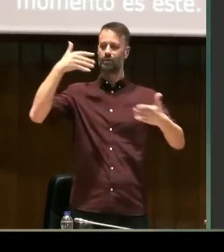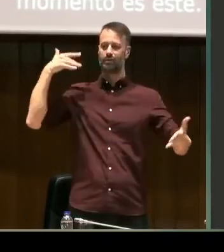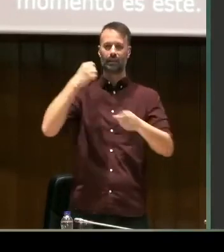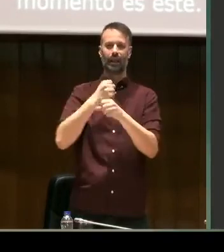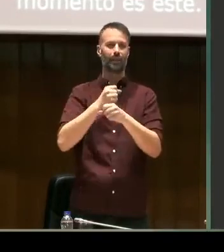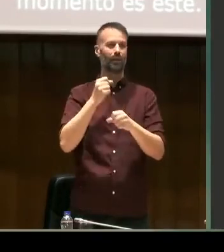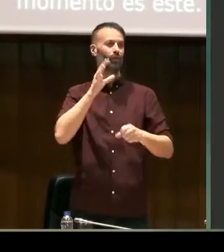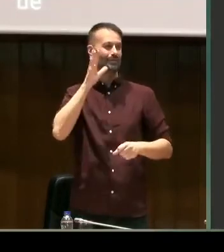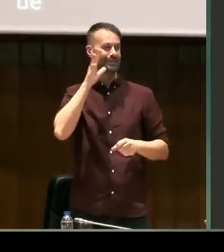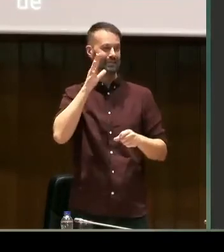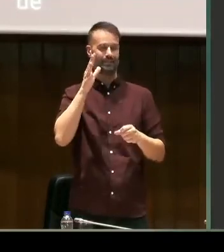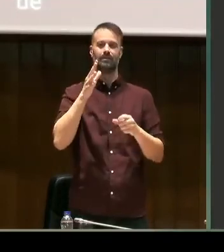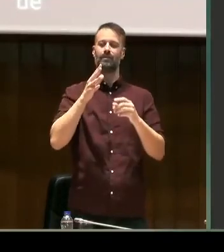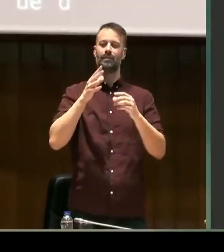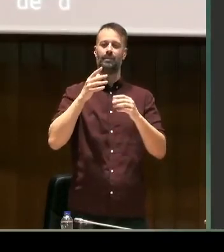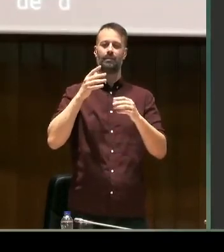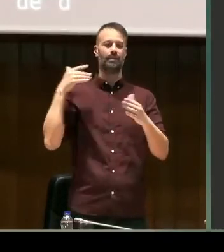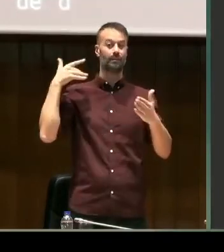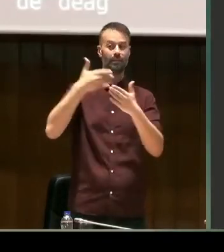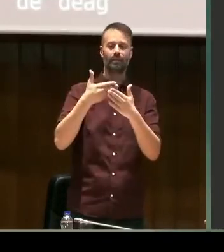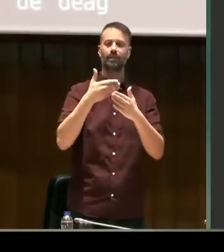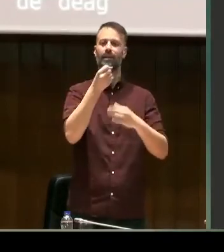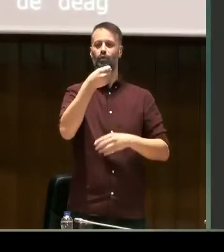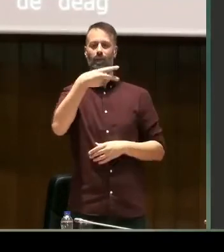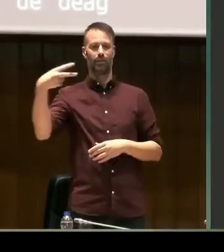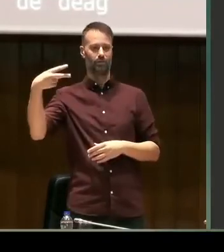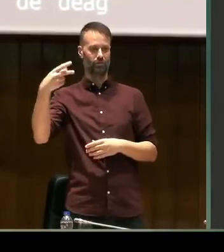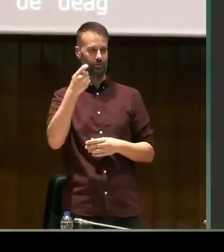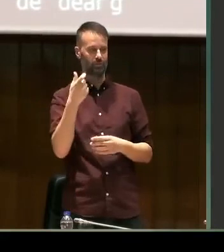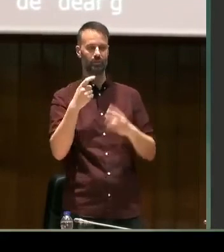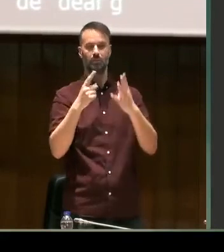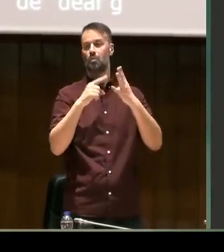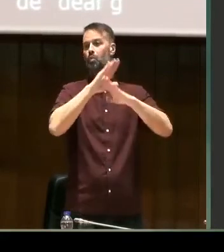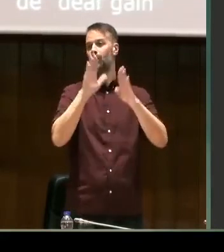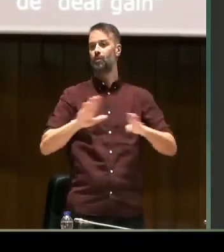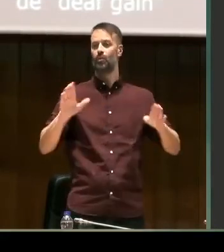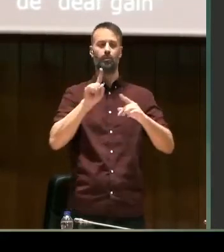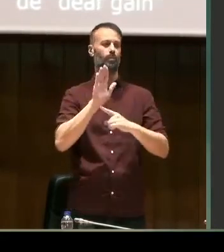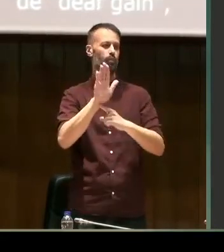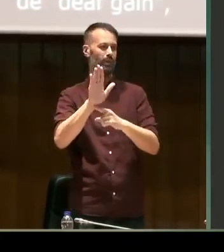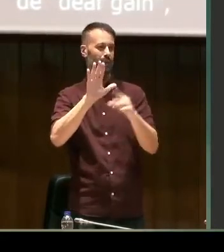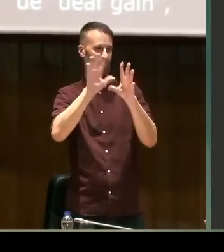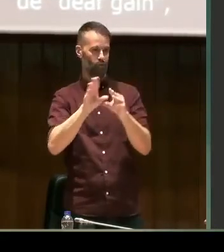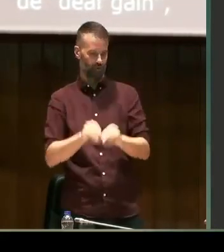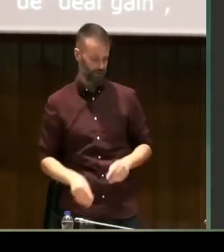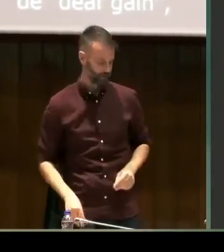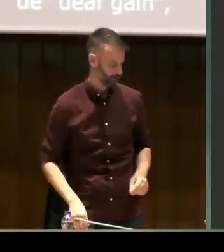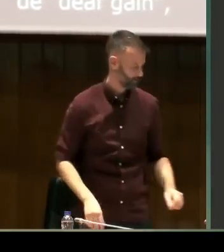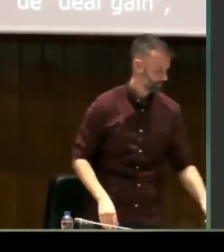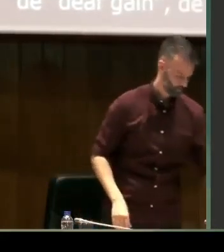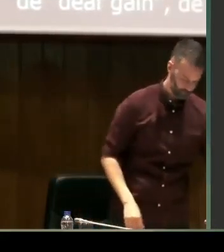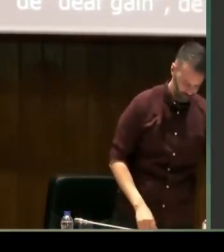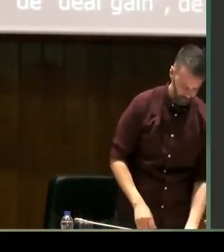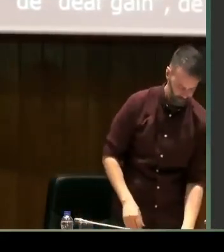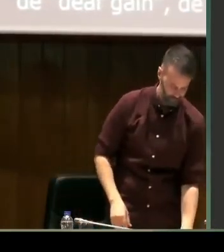TIC. También pues hablaré un poco del trabajo previo que ha supuesto Excepcionales y de los resultados que arroja esta